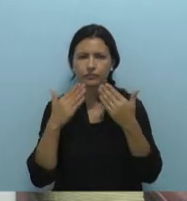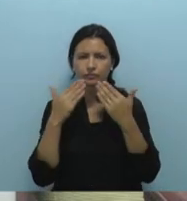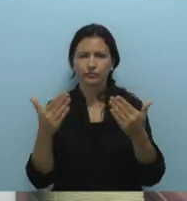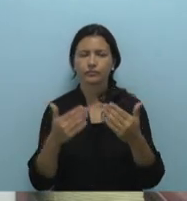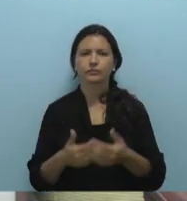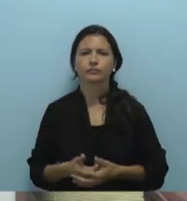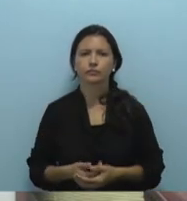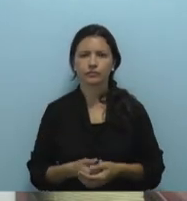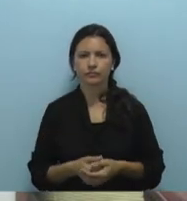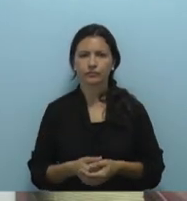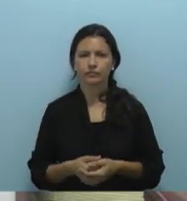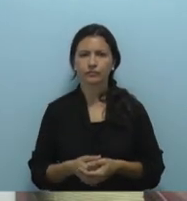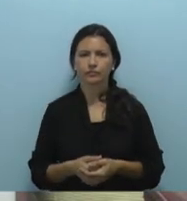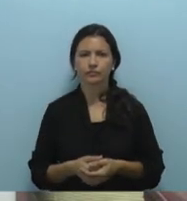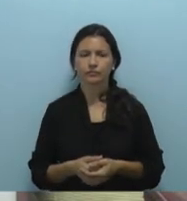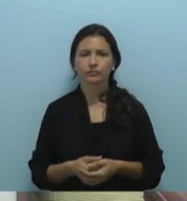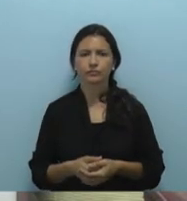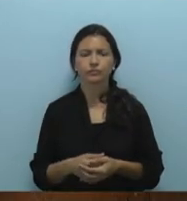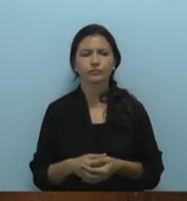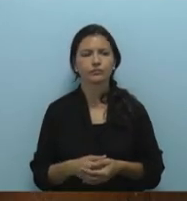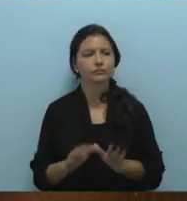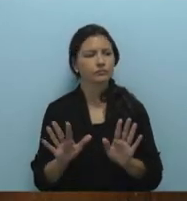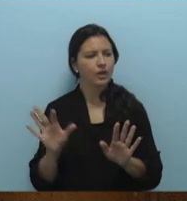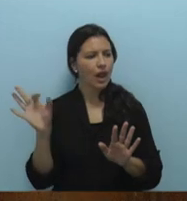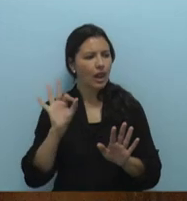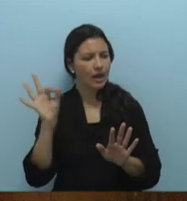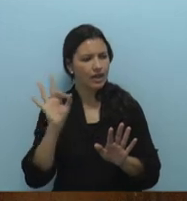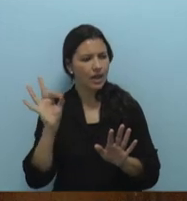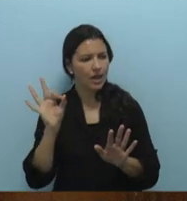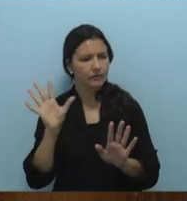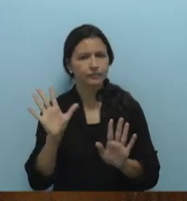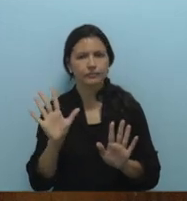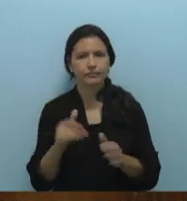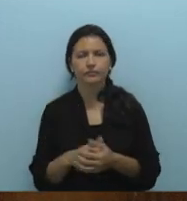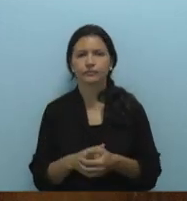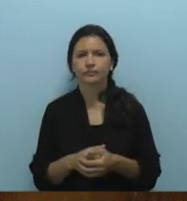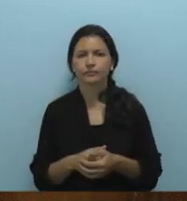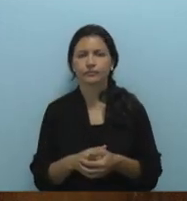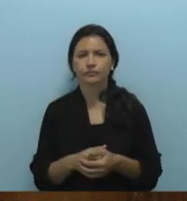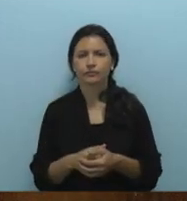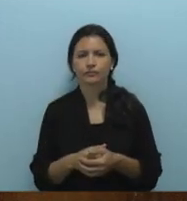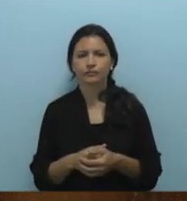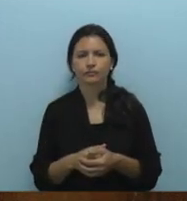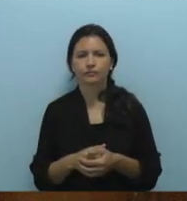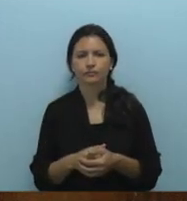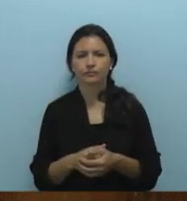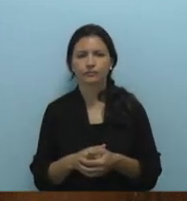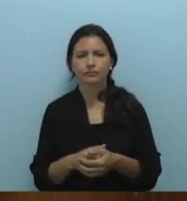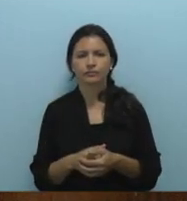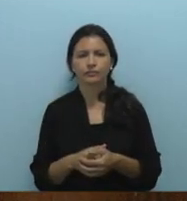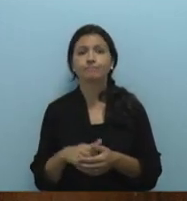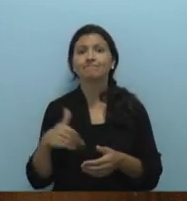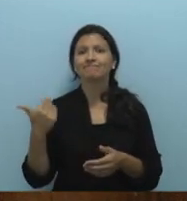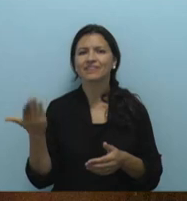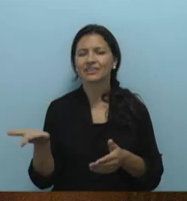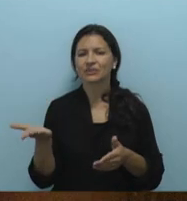gracias. Gracias, diputado Pablo Oliver. No tengo más pedidos de palabra, con lo cual me